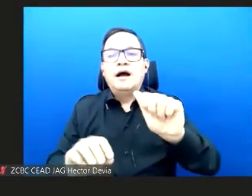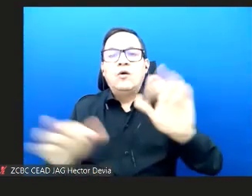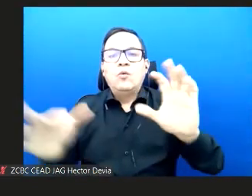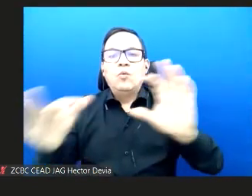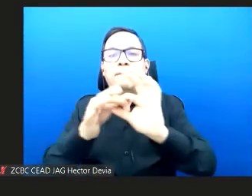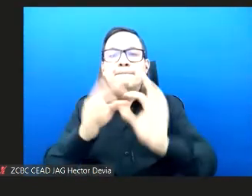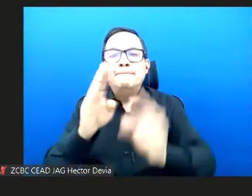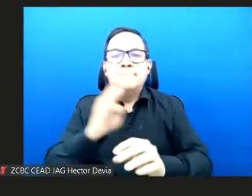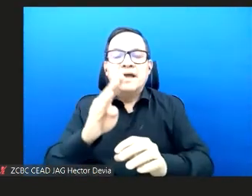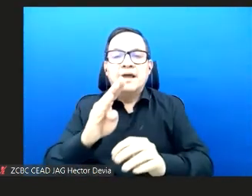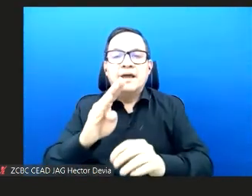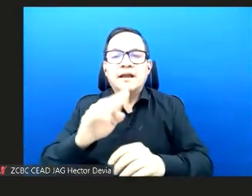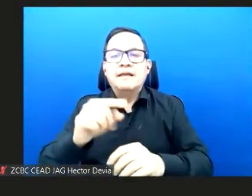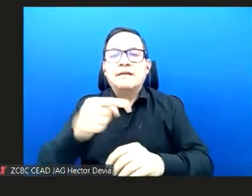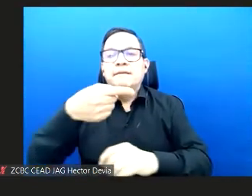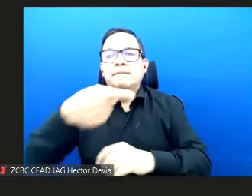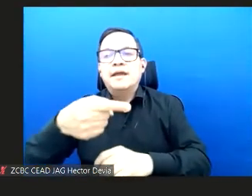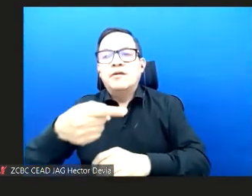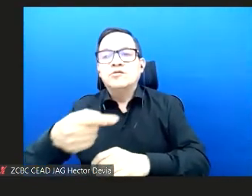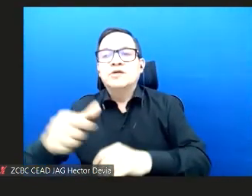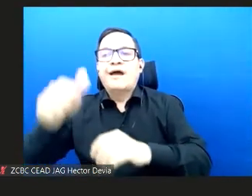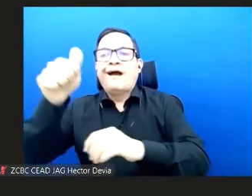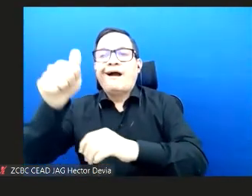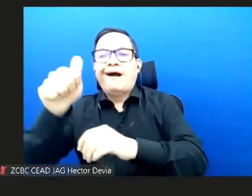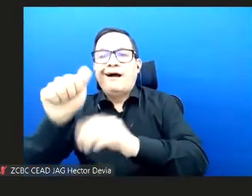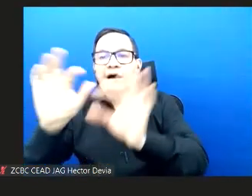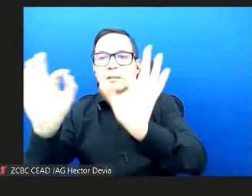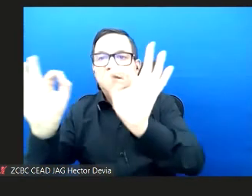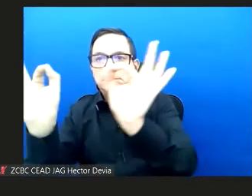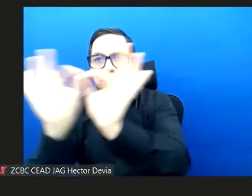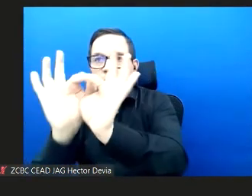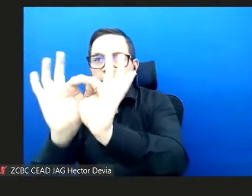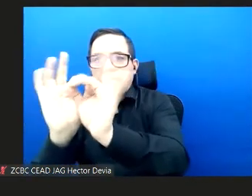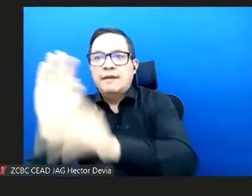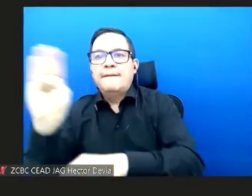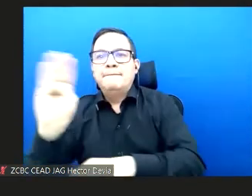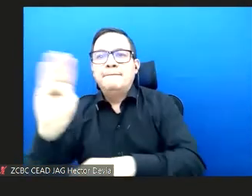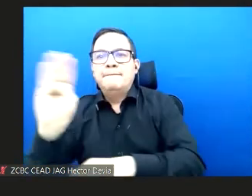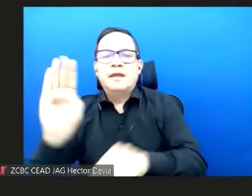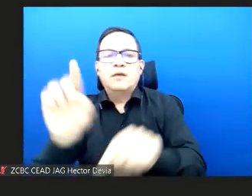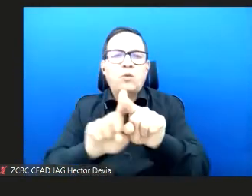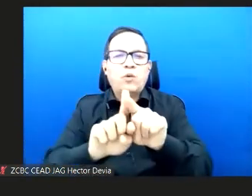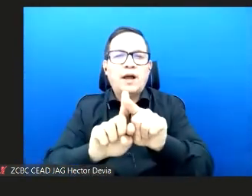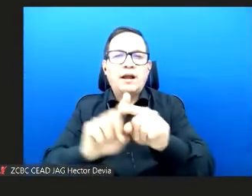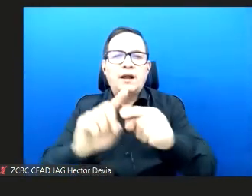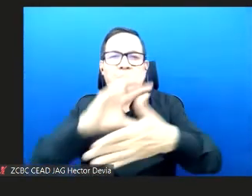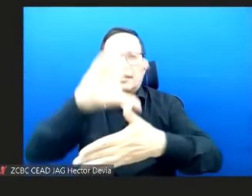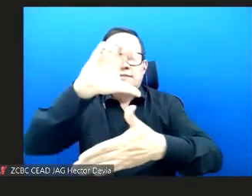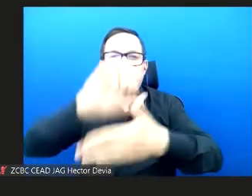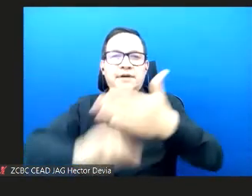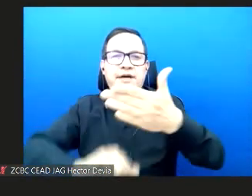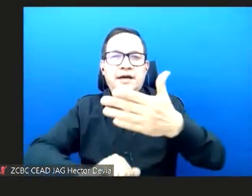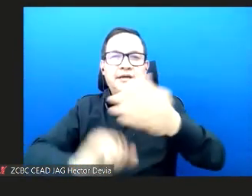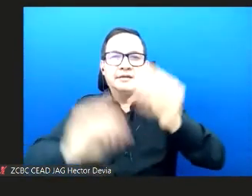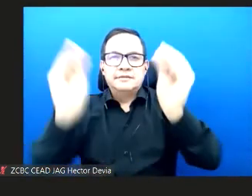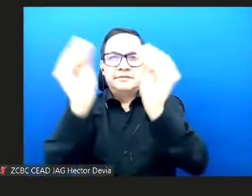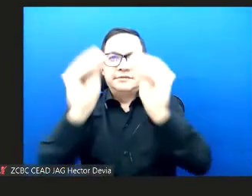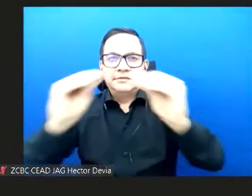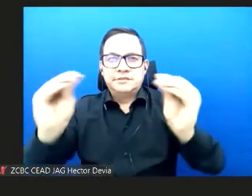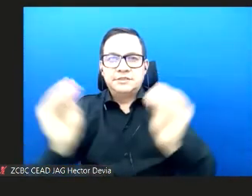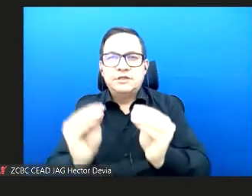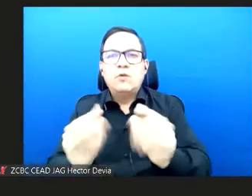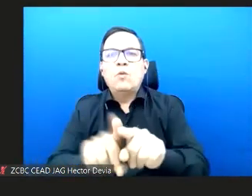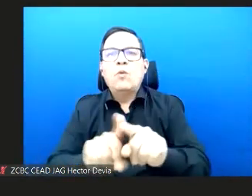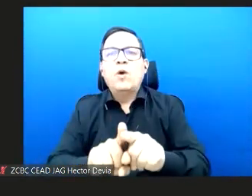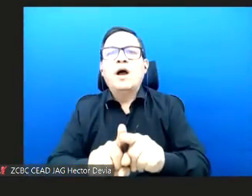A intersección de B. Entonces la diferencia simétrica de B, de A a B, es igual a A